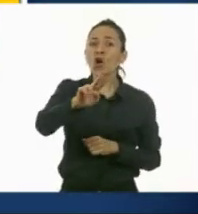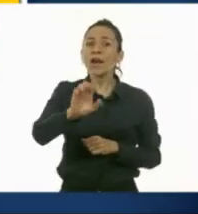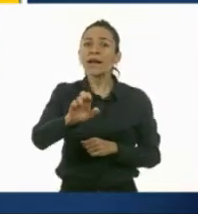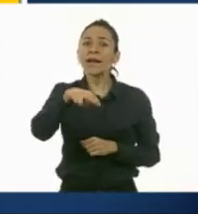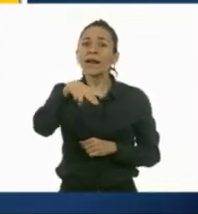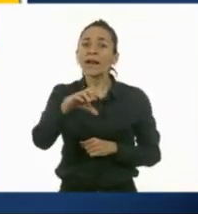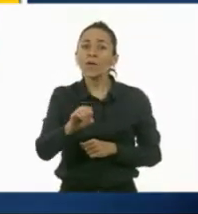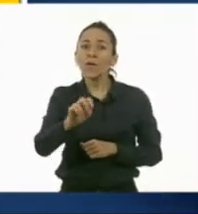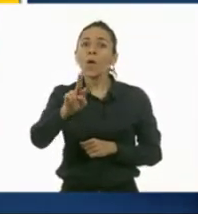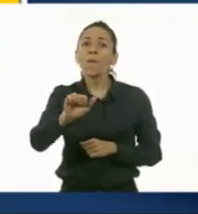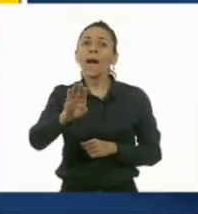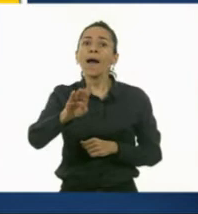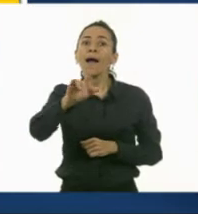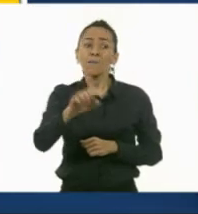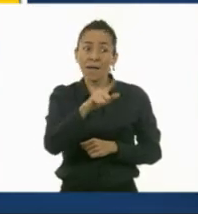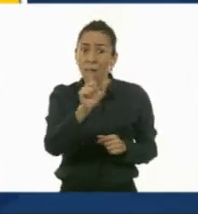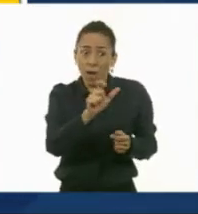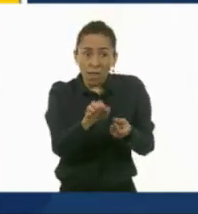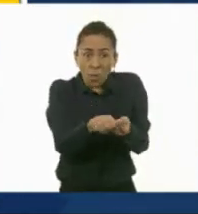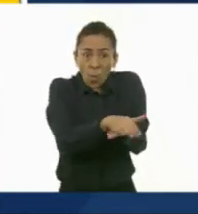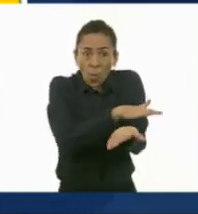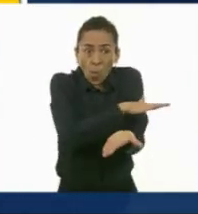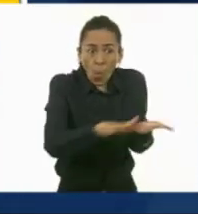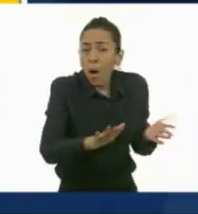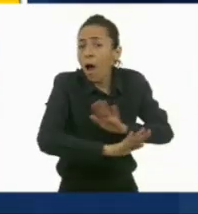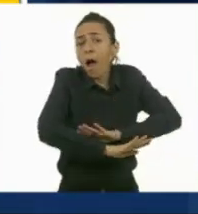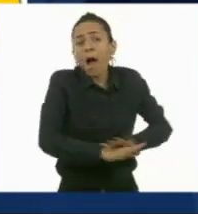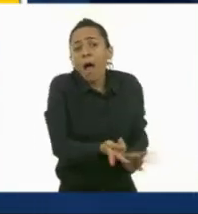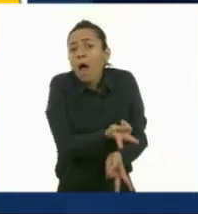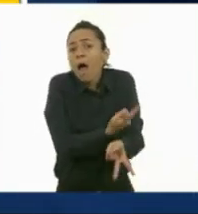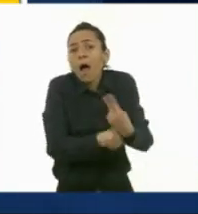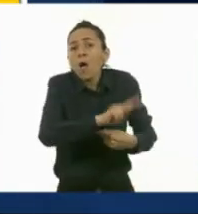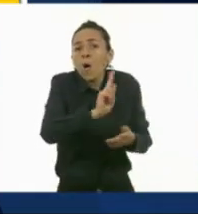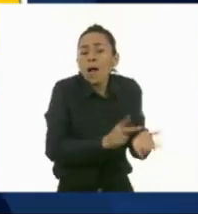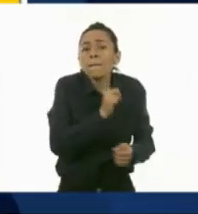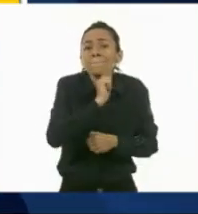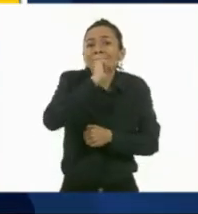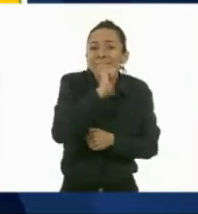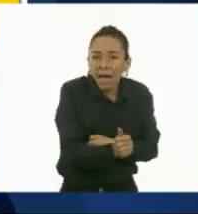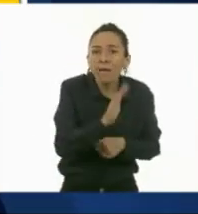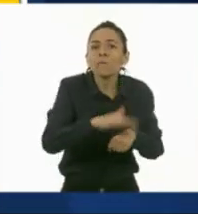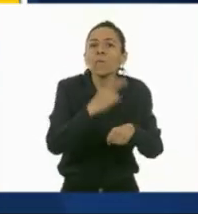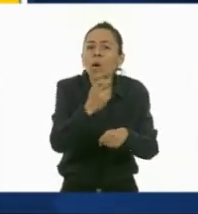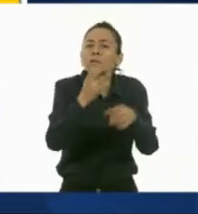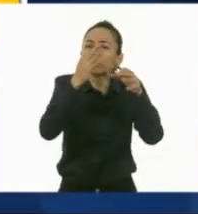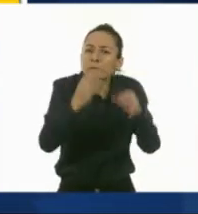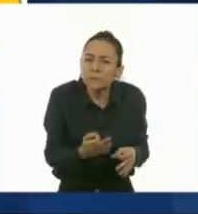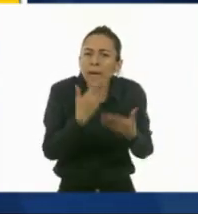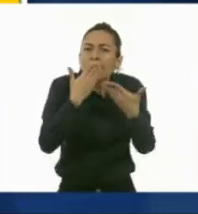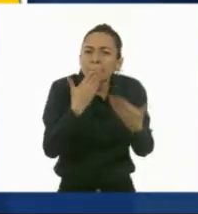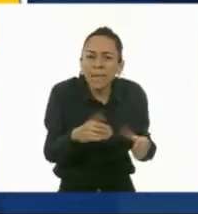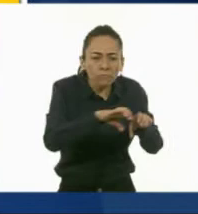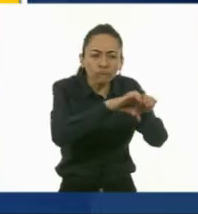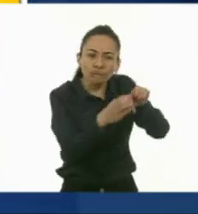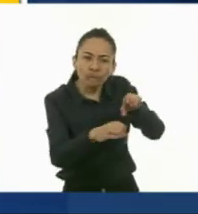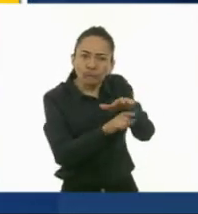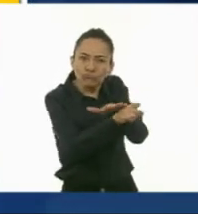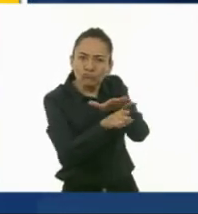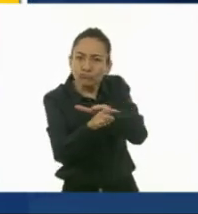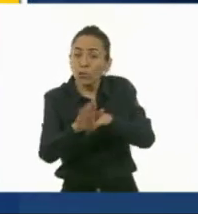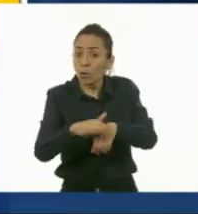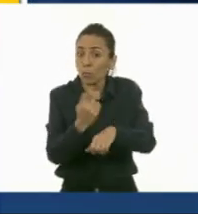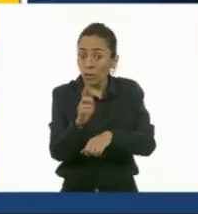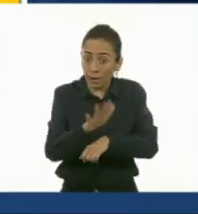importante abastecer a las ciudades y garantizar, porque además el acceso al agua es un derecho humano. Entonces, ¿imaginan ustedes qué